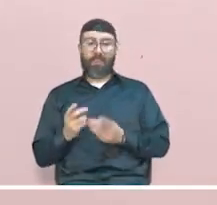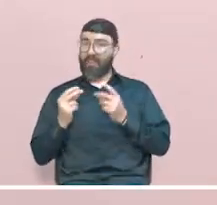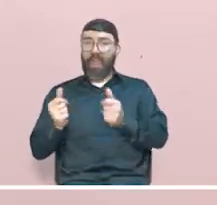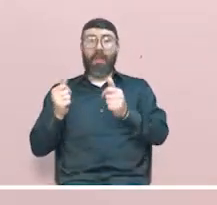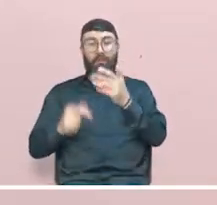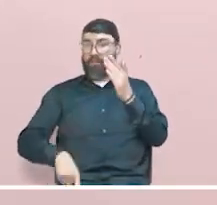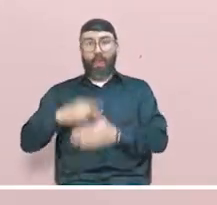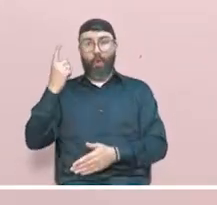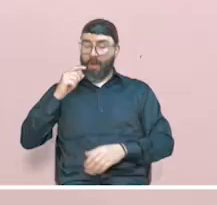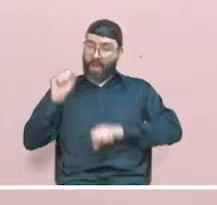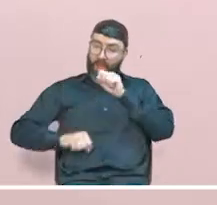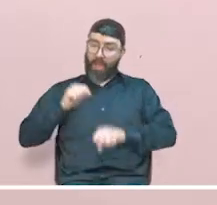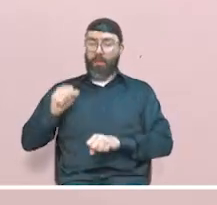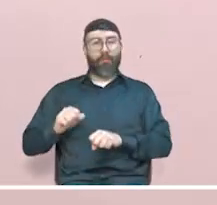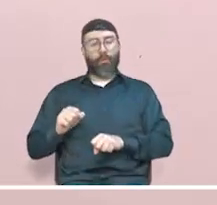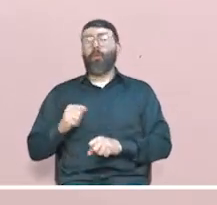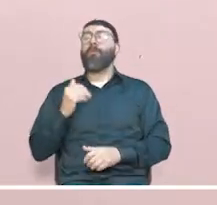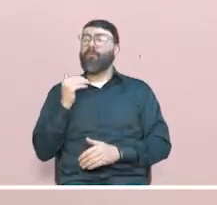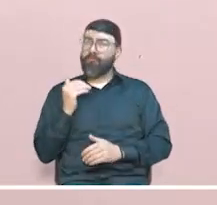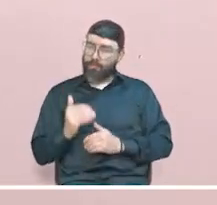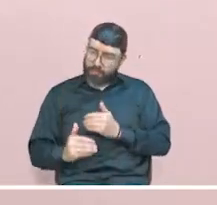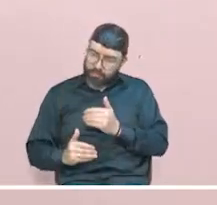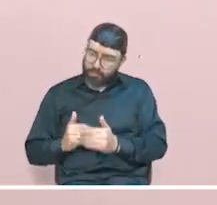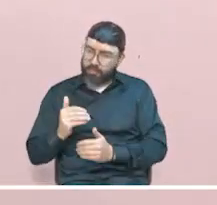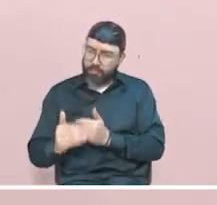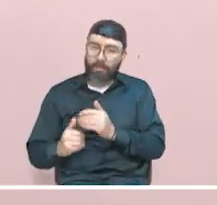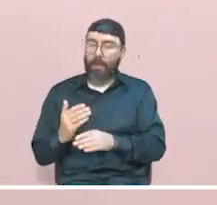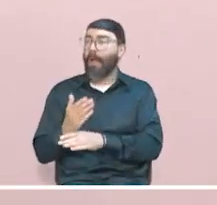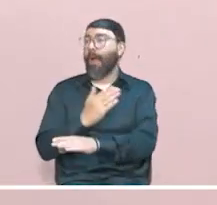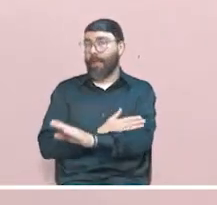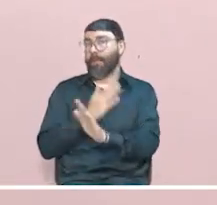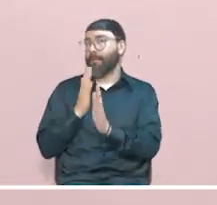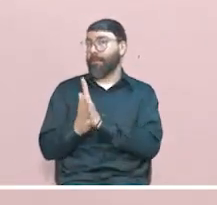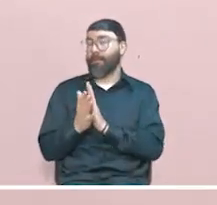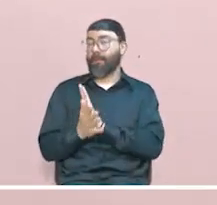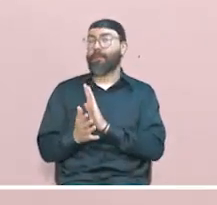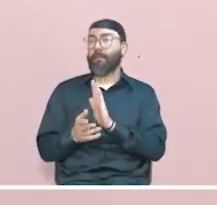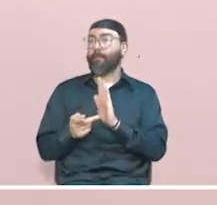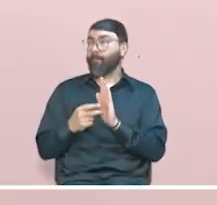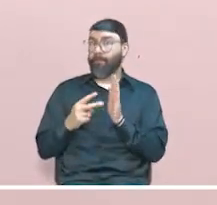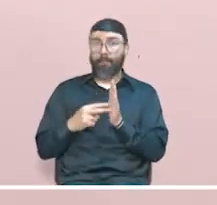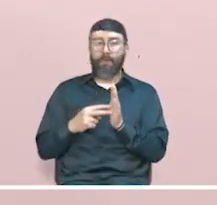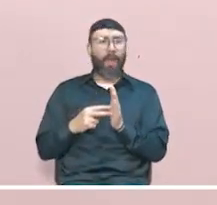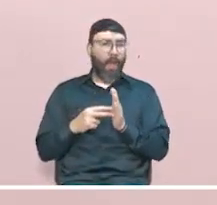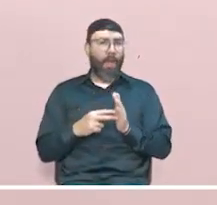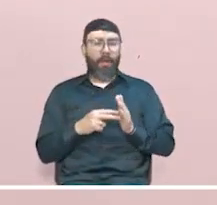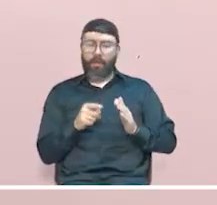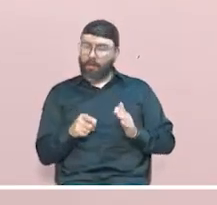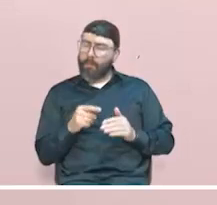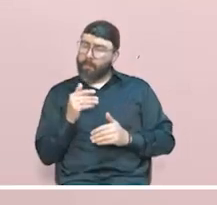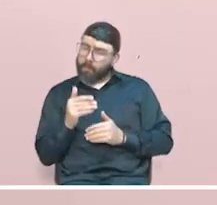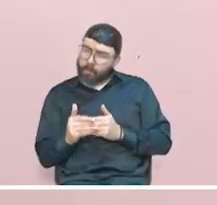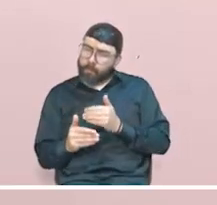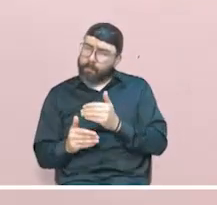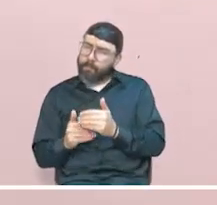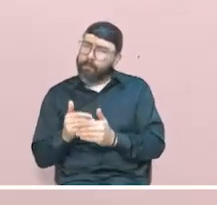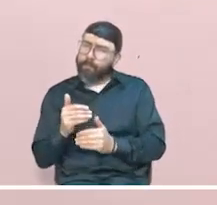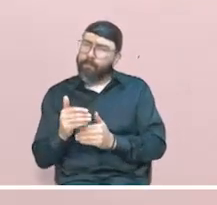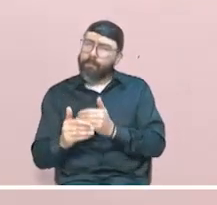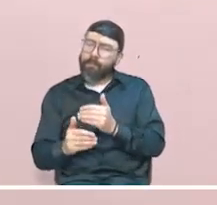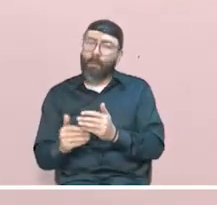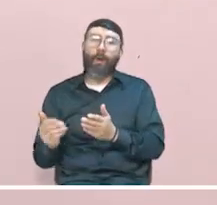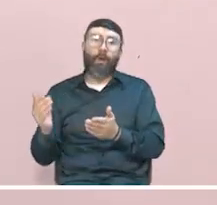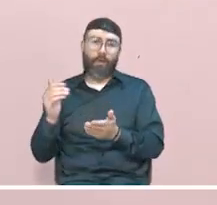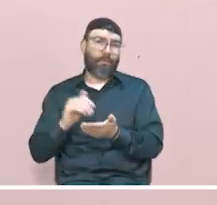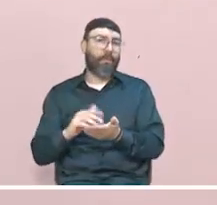la actividad física, como lo habíamos mencionado previamente. O sea, no solamente la adherencia, sino tener en